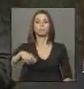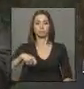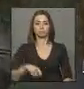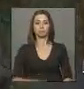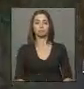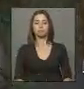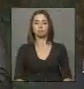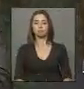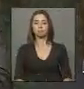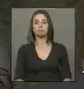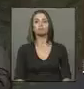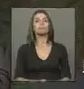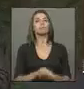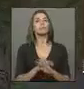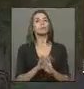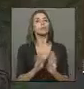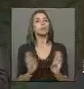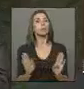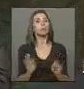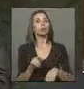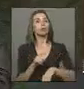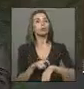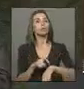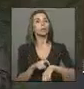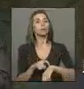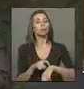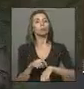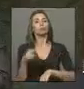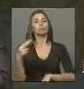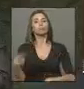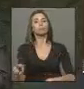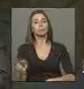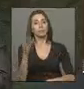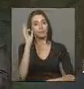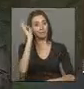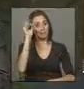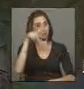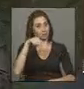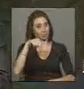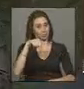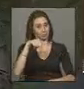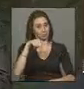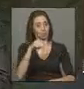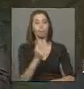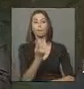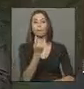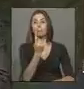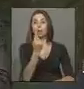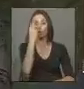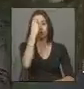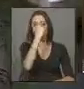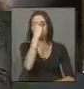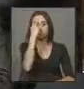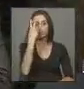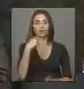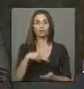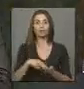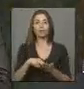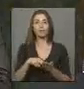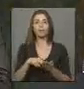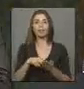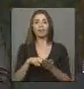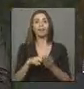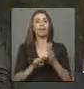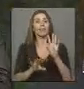Con esto se puso término al tiempo que le correspondía en la sesión de hoy 11 de marzo del 2015